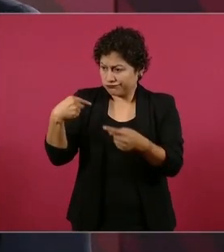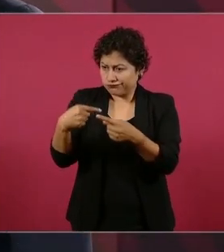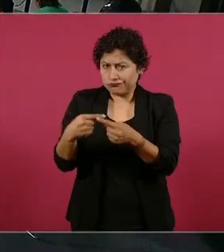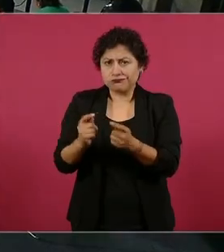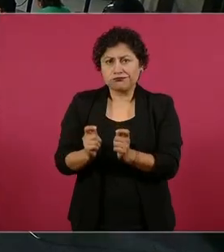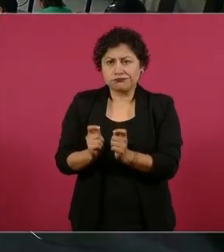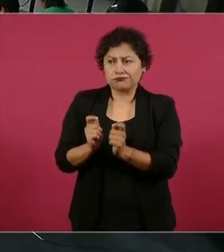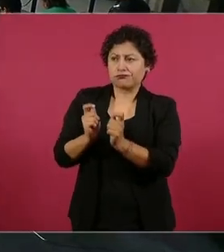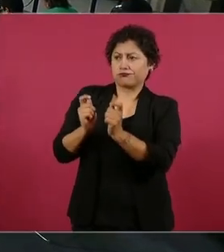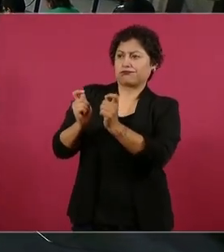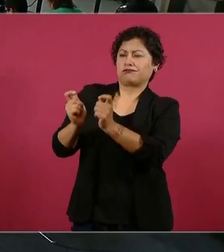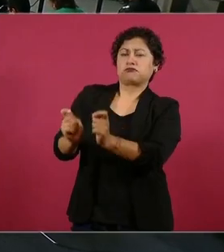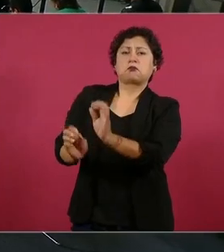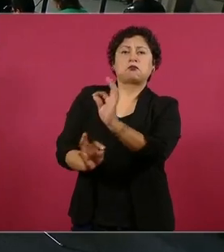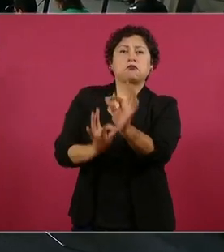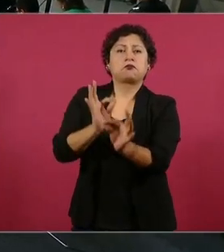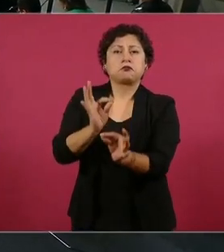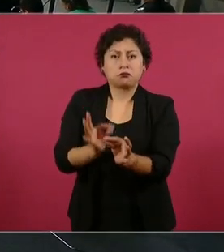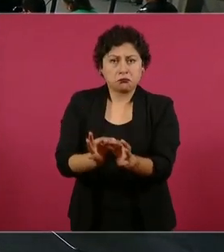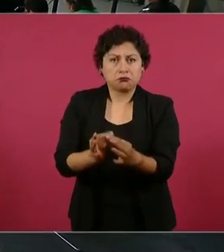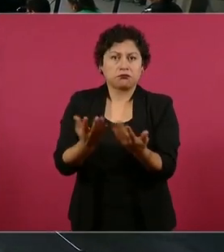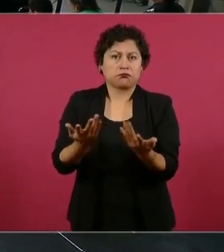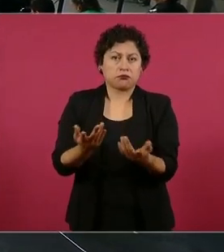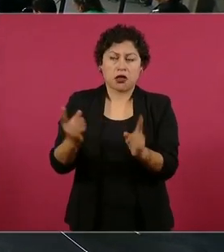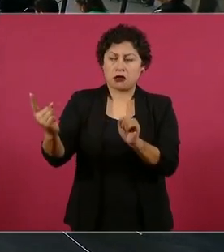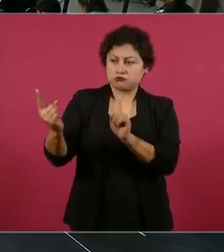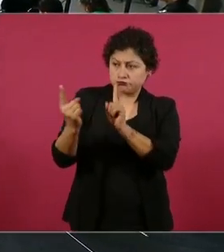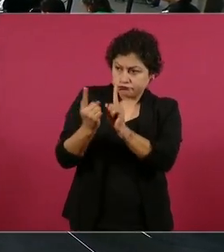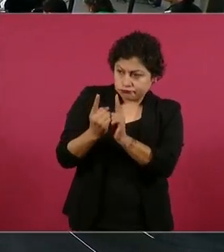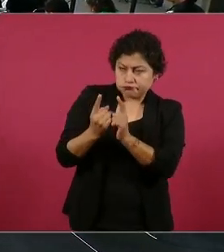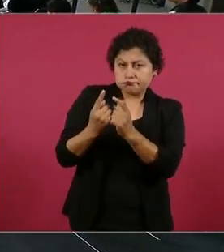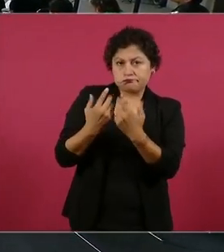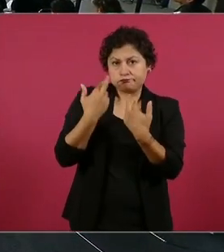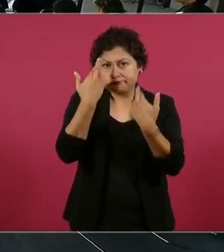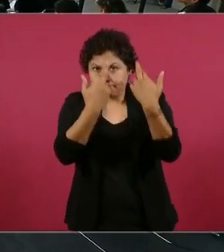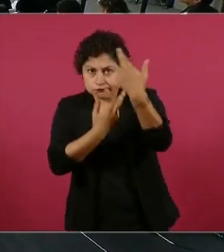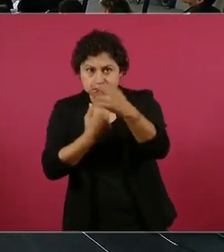Entonces estamos revisando obras en todo el país,